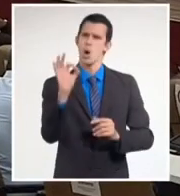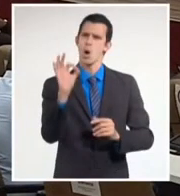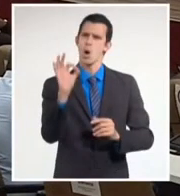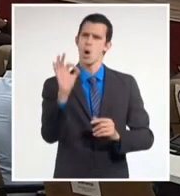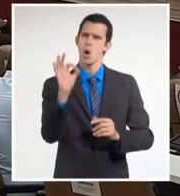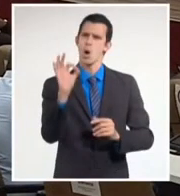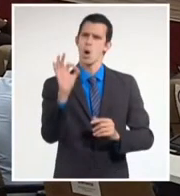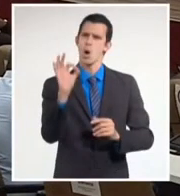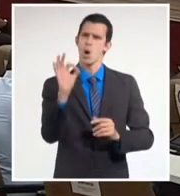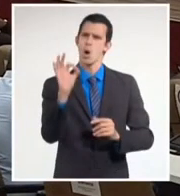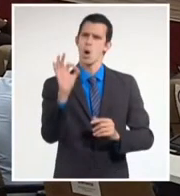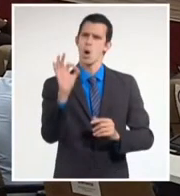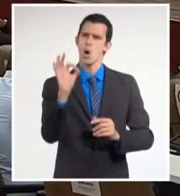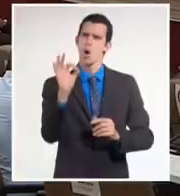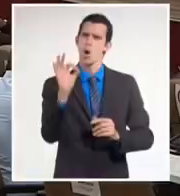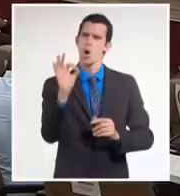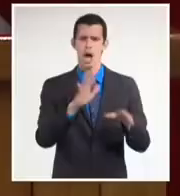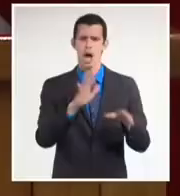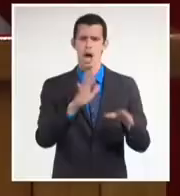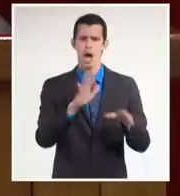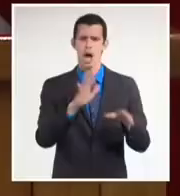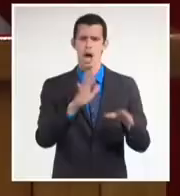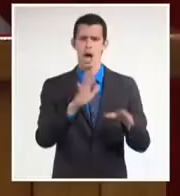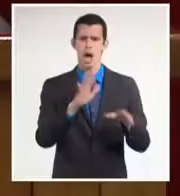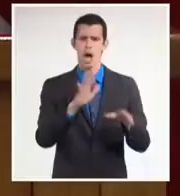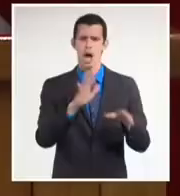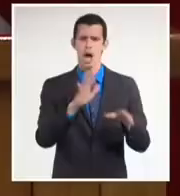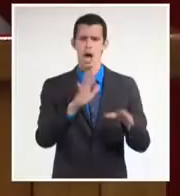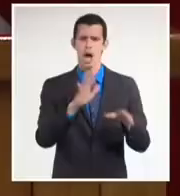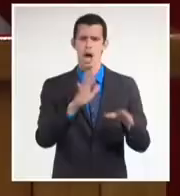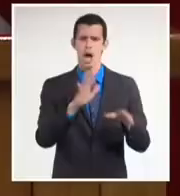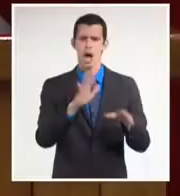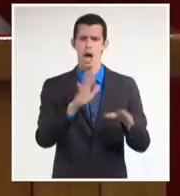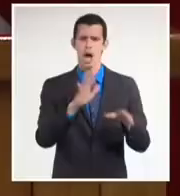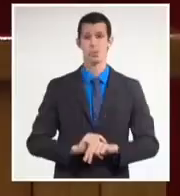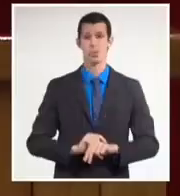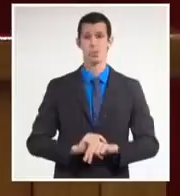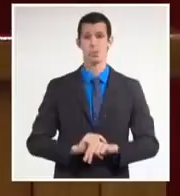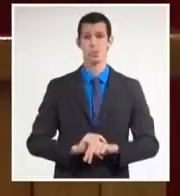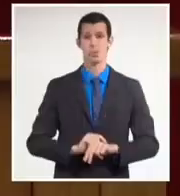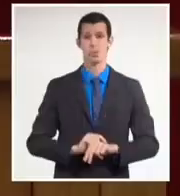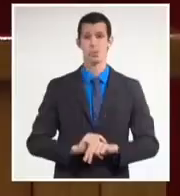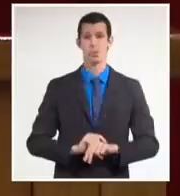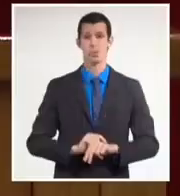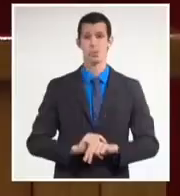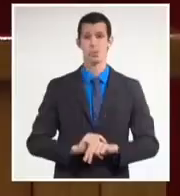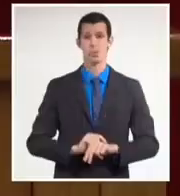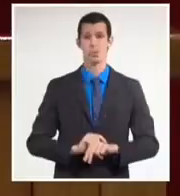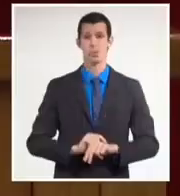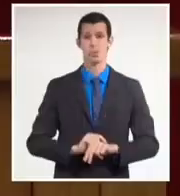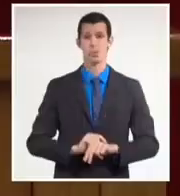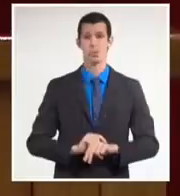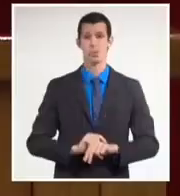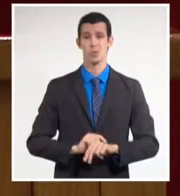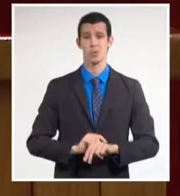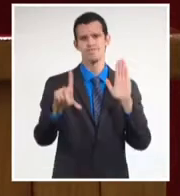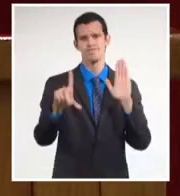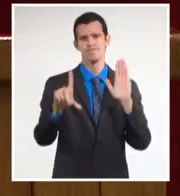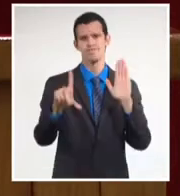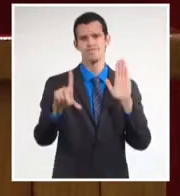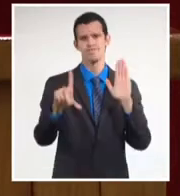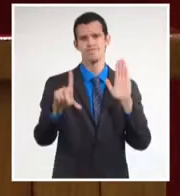y debatidos son del máximo interés de nuestro partido. En el caso de las modificaciones a los reglamentos a todas las